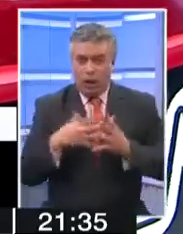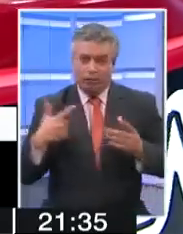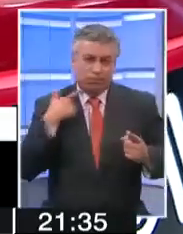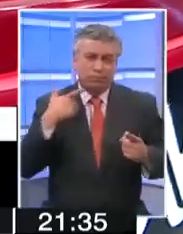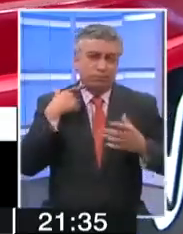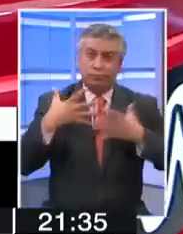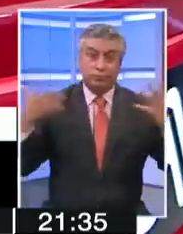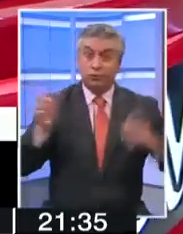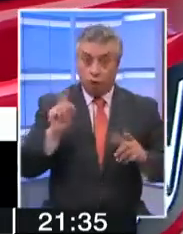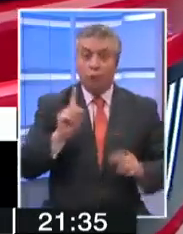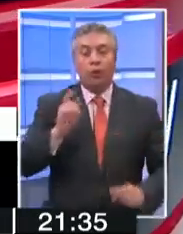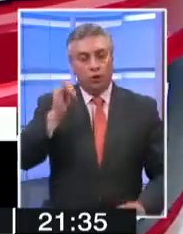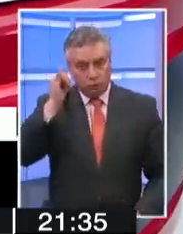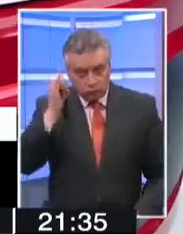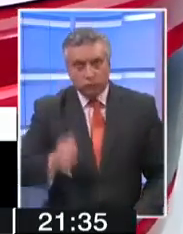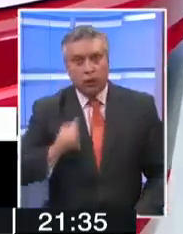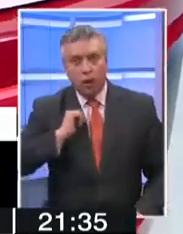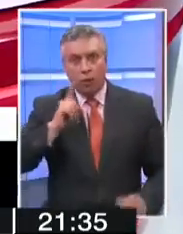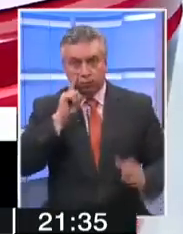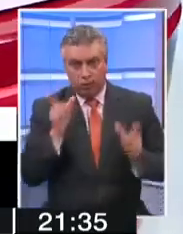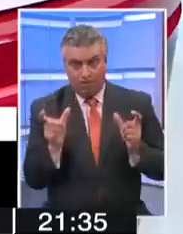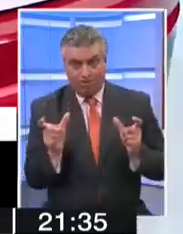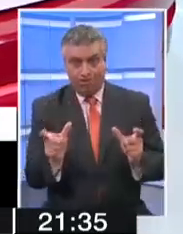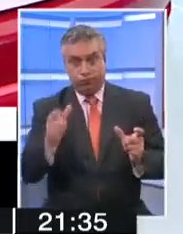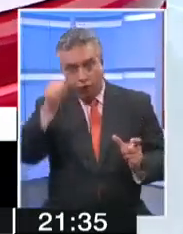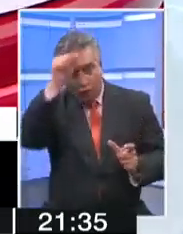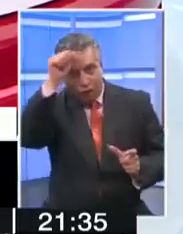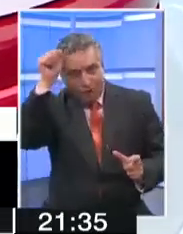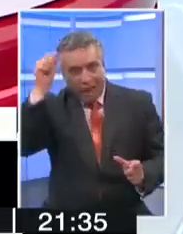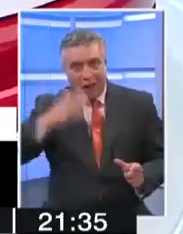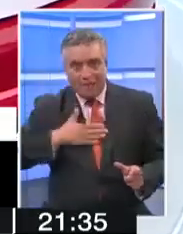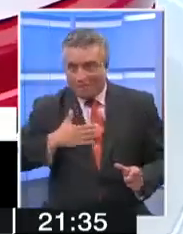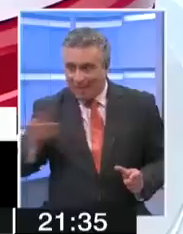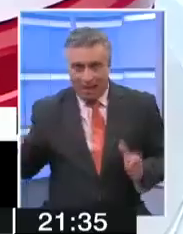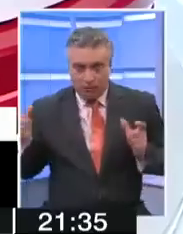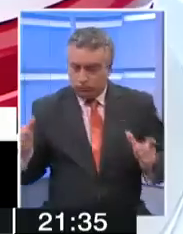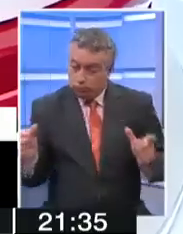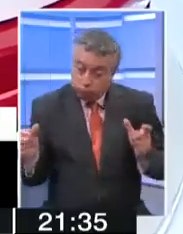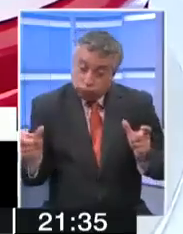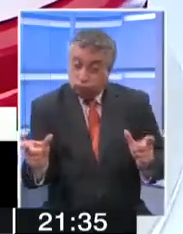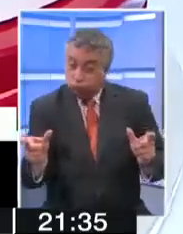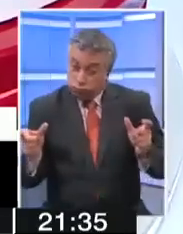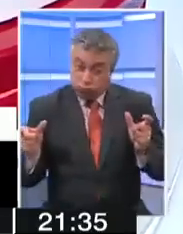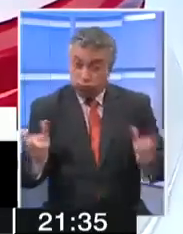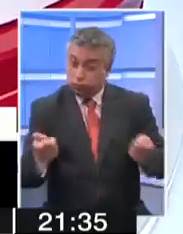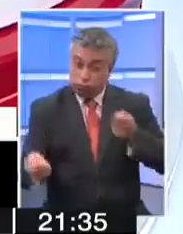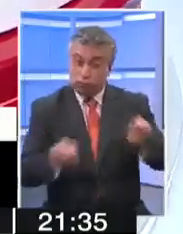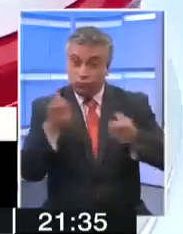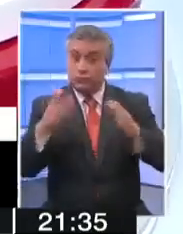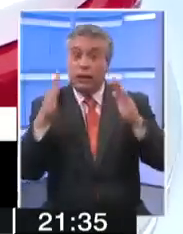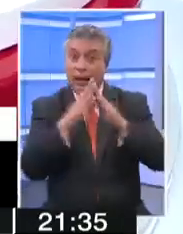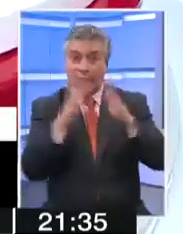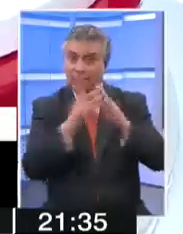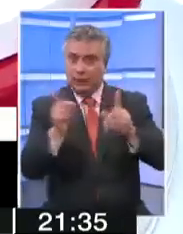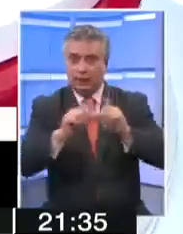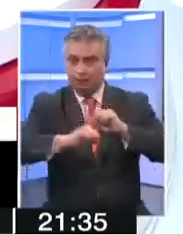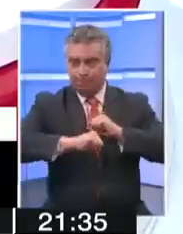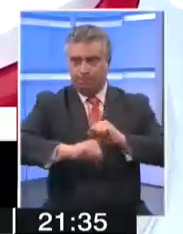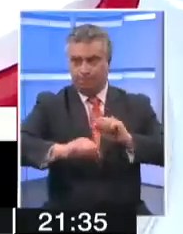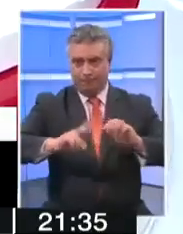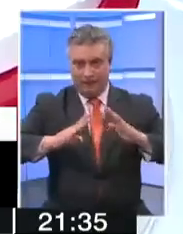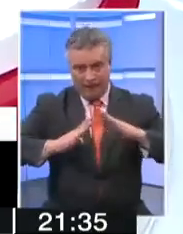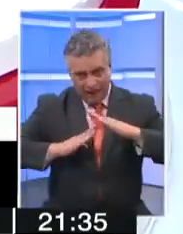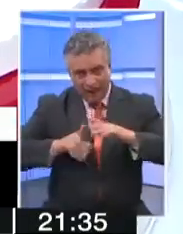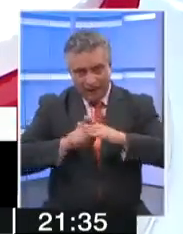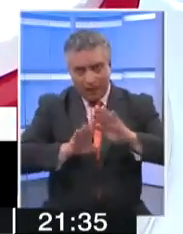pero sí hemos tenido una contención mayor por nuestros bomberos, porque han sido lo único que han estado conteniendo que el incendio llegue a las casas. Pero esto significa